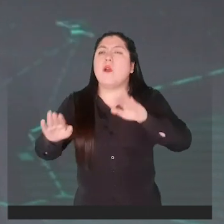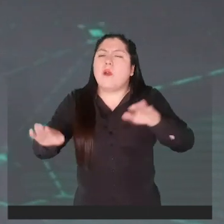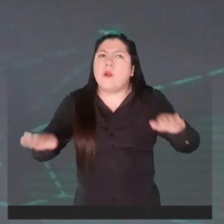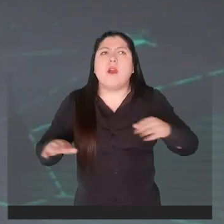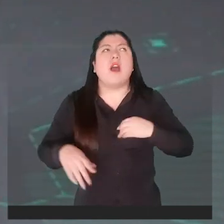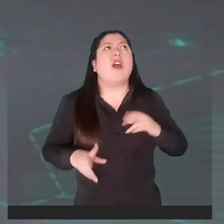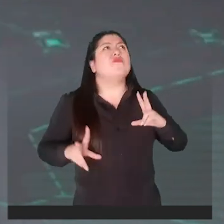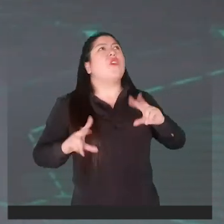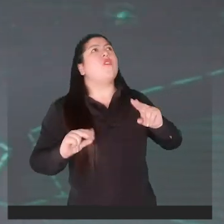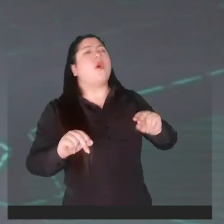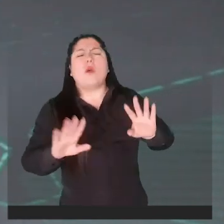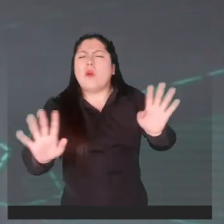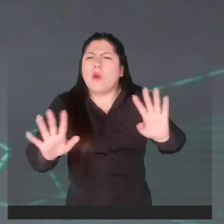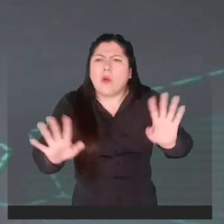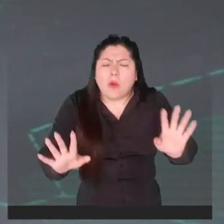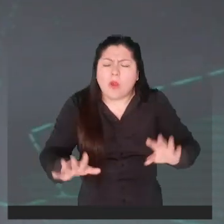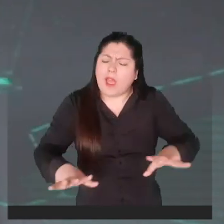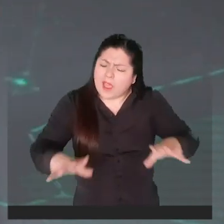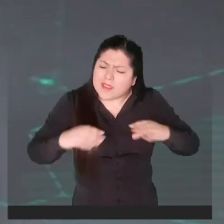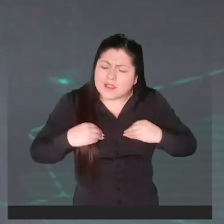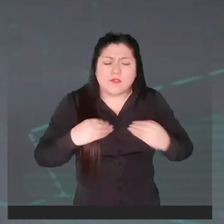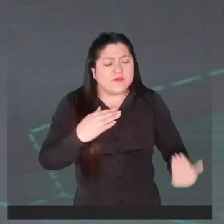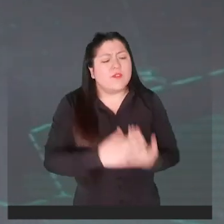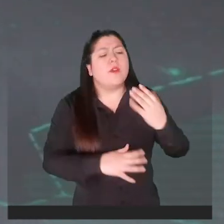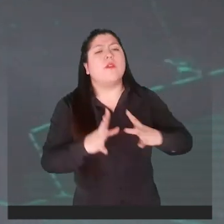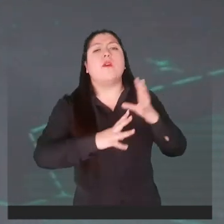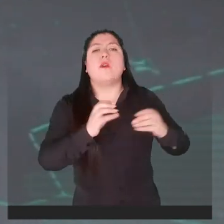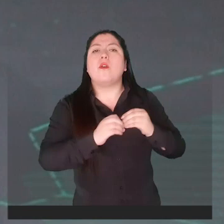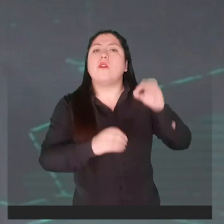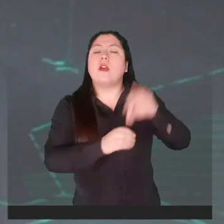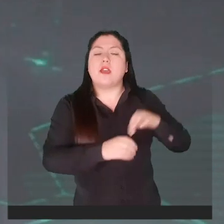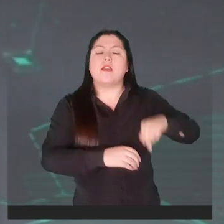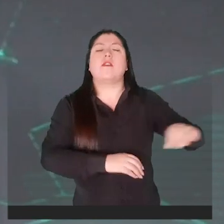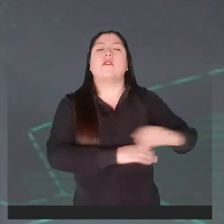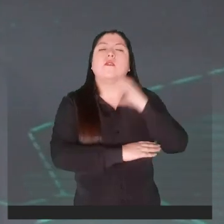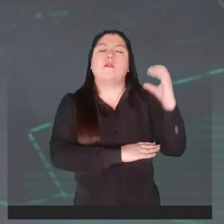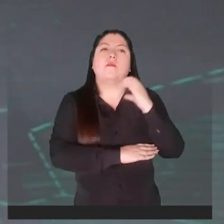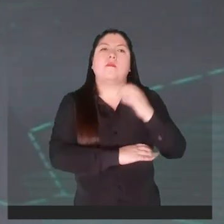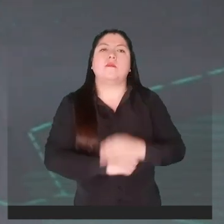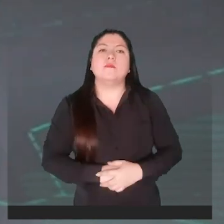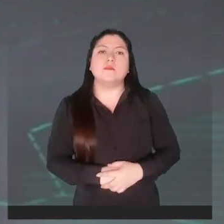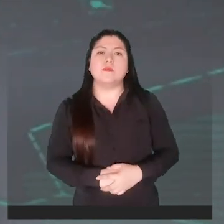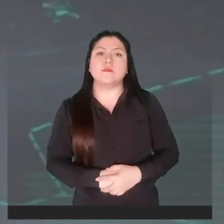a la urgente necesidad de tener un nuevo código electoral en nuestro país.